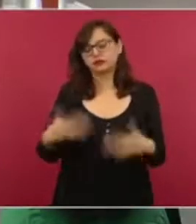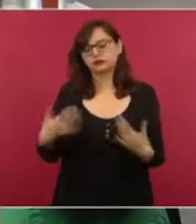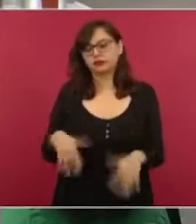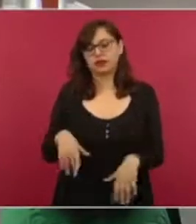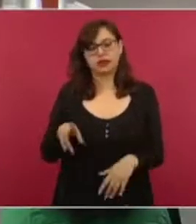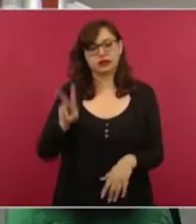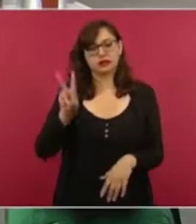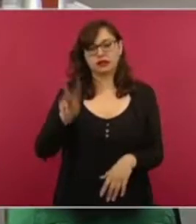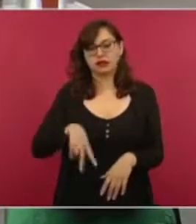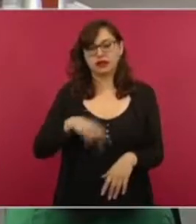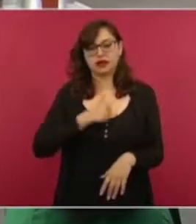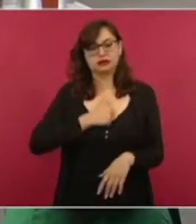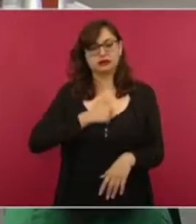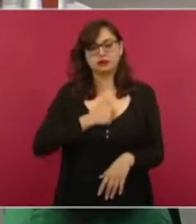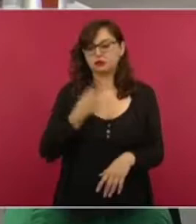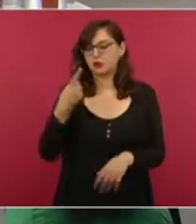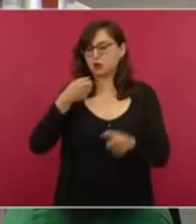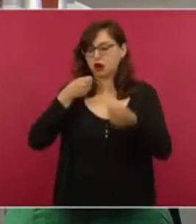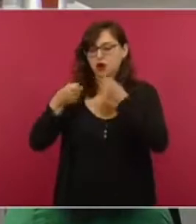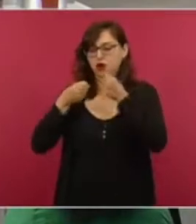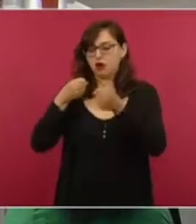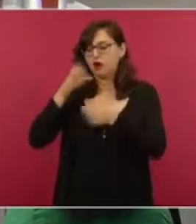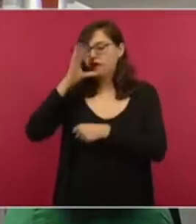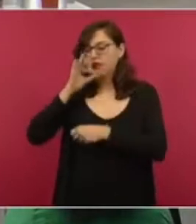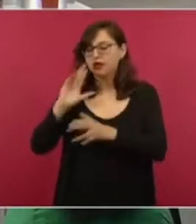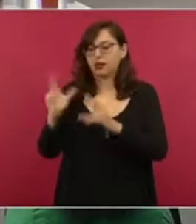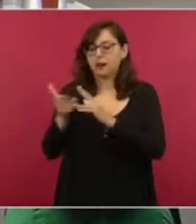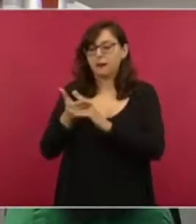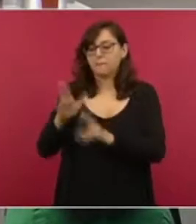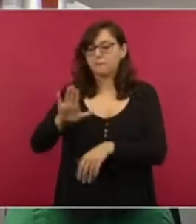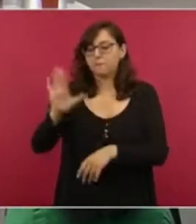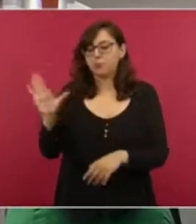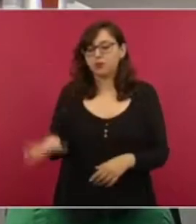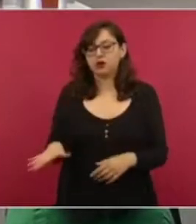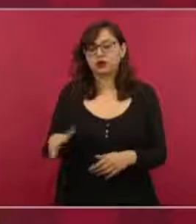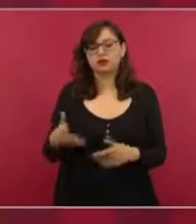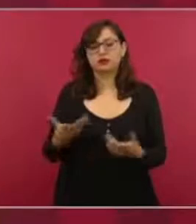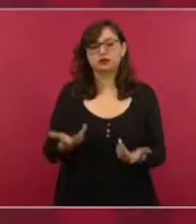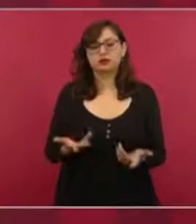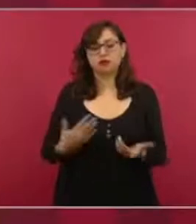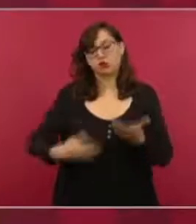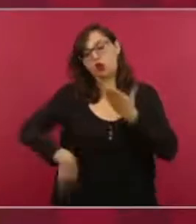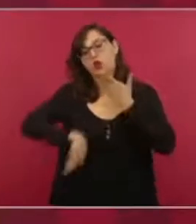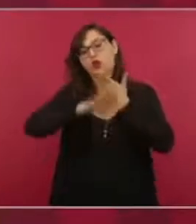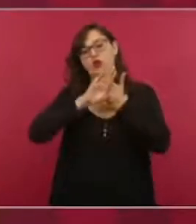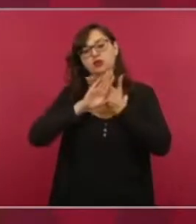fueron asesinados en el país fue una persona de Venezuela